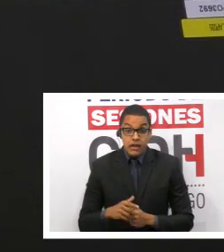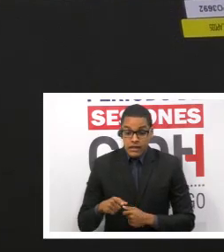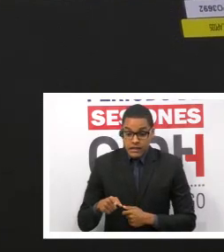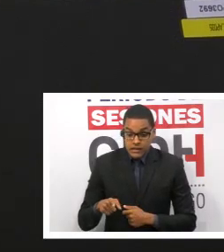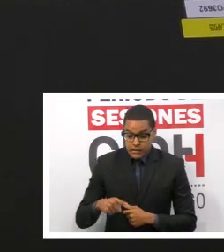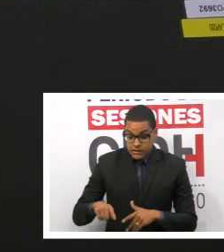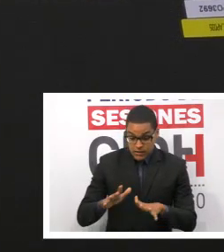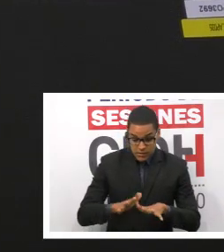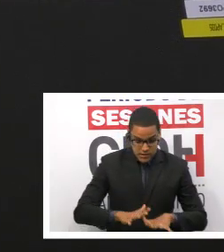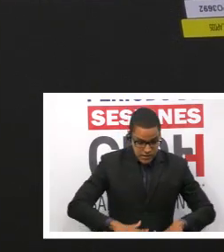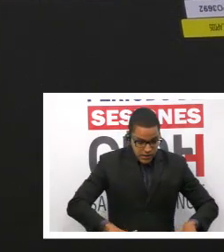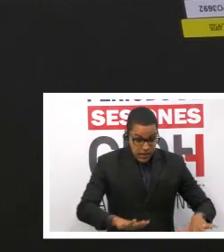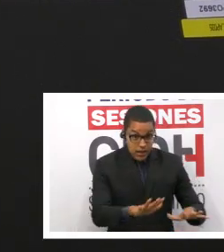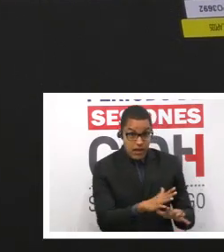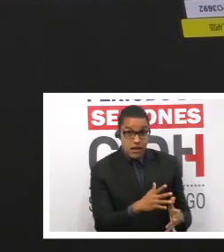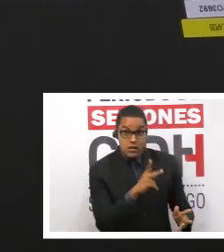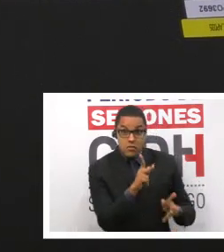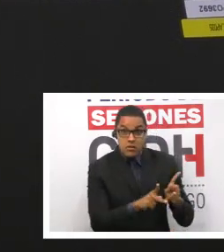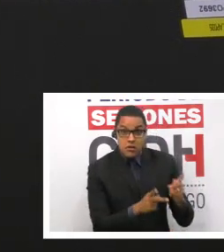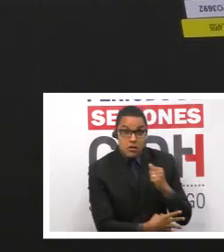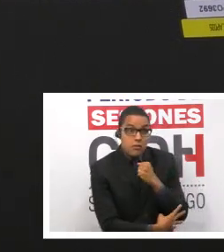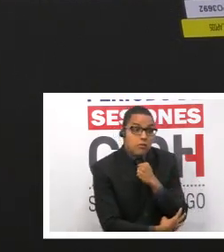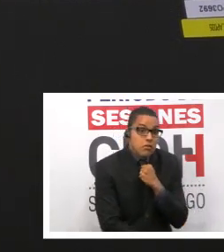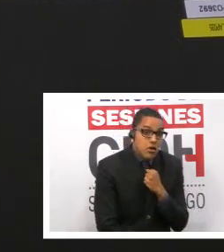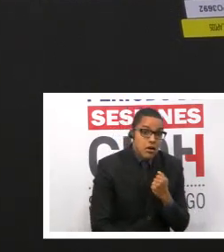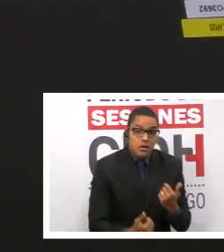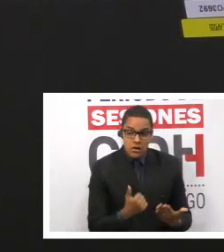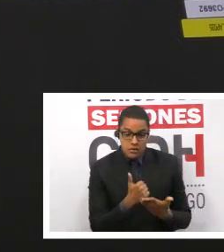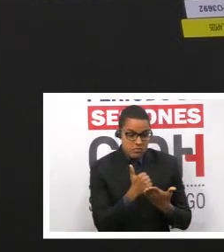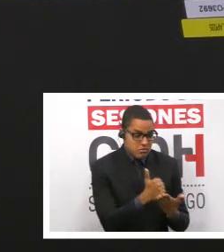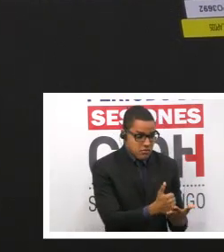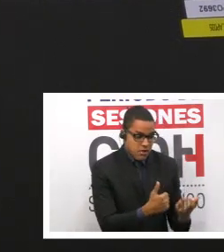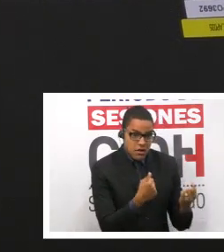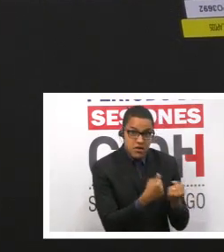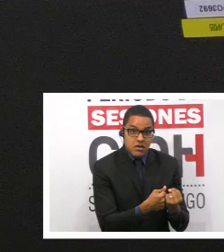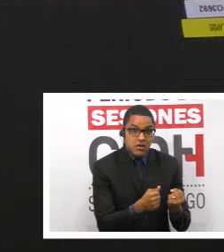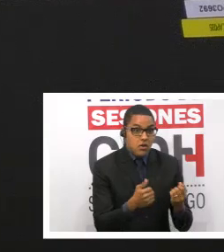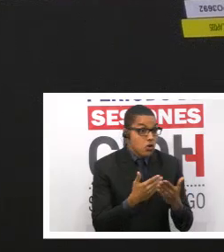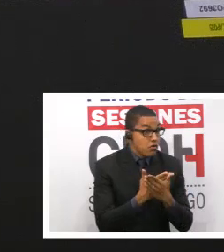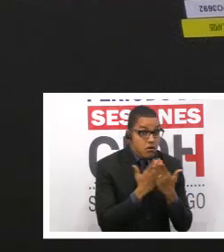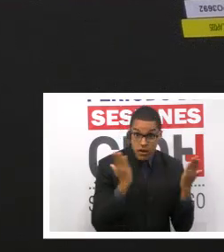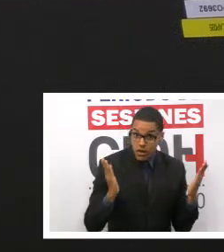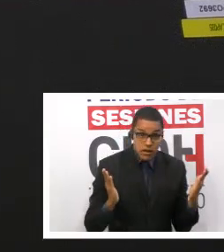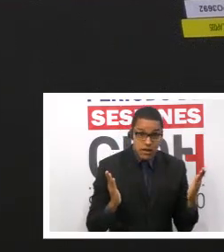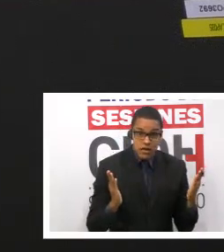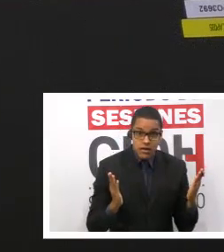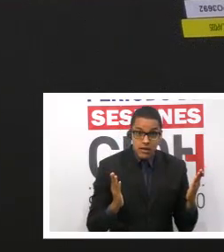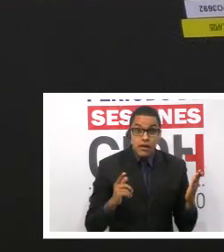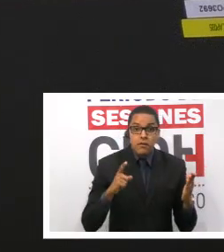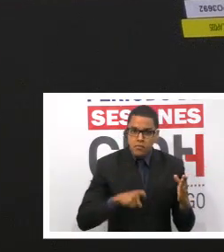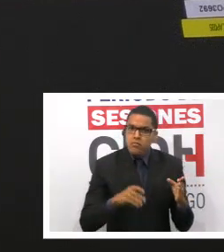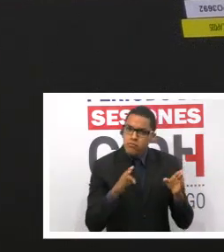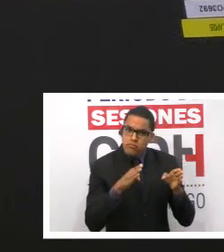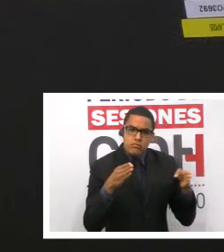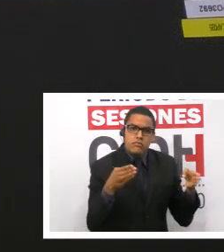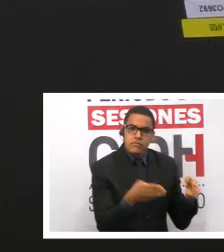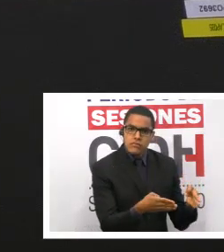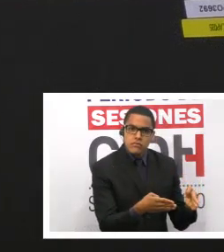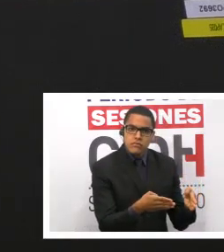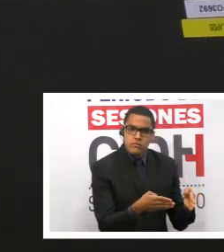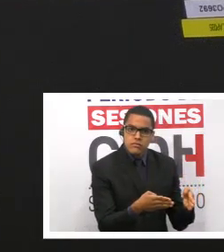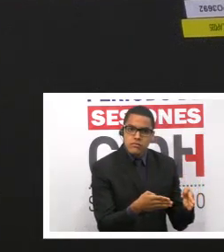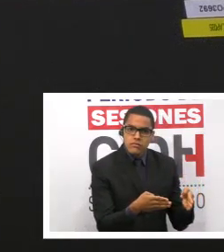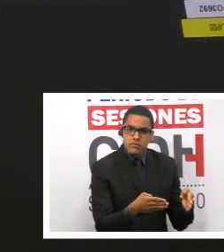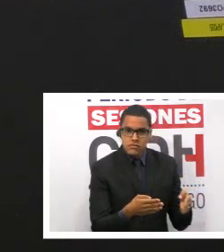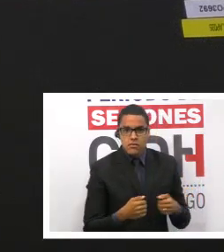sin que haya oportunidades de participación de esos sectores en esa discusión al contrario se usa el argumento de la emergencia con frecuencia como